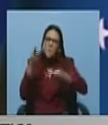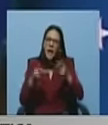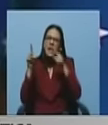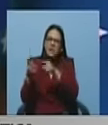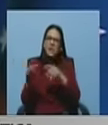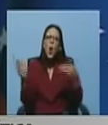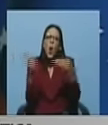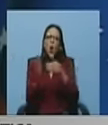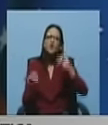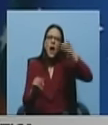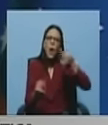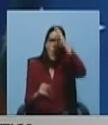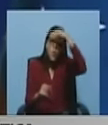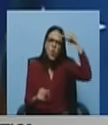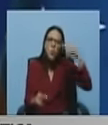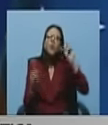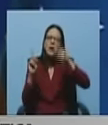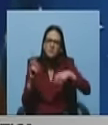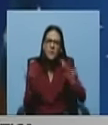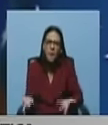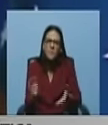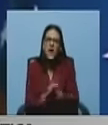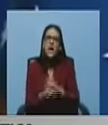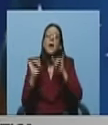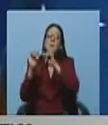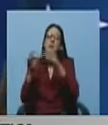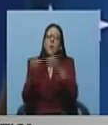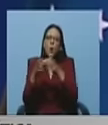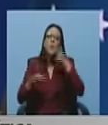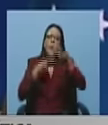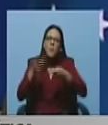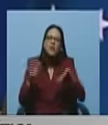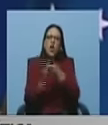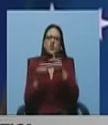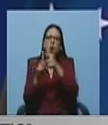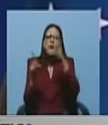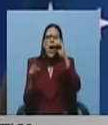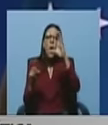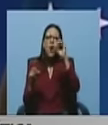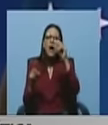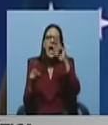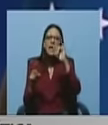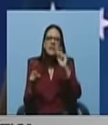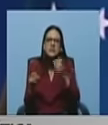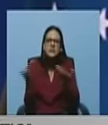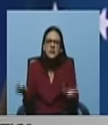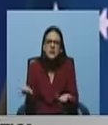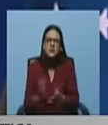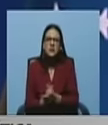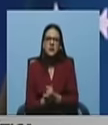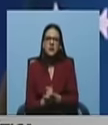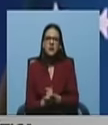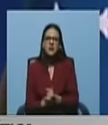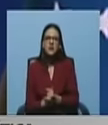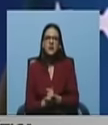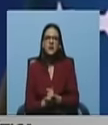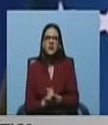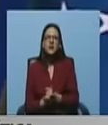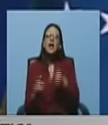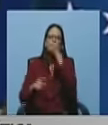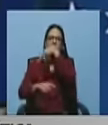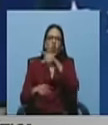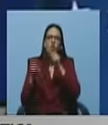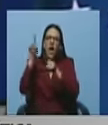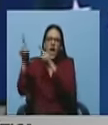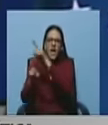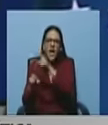Julio Borges, es el mismo partido de Carlos Ocariz, y son aquellos que